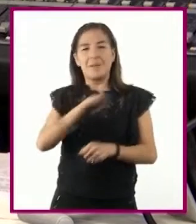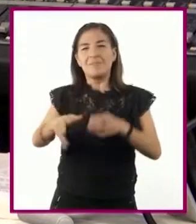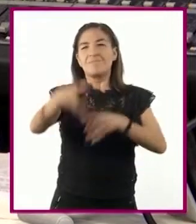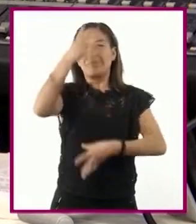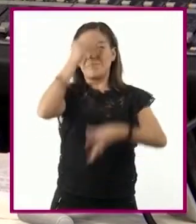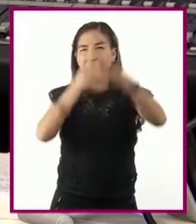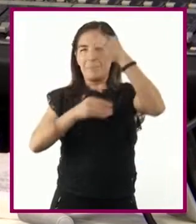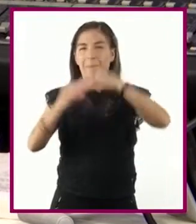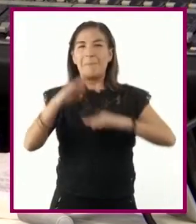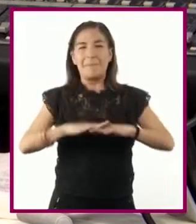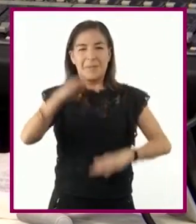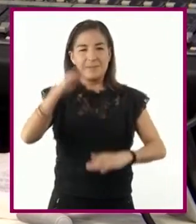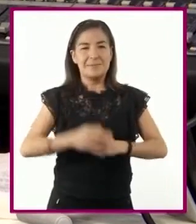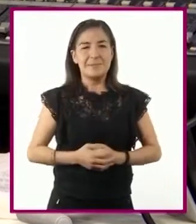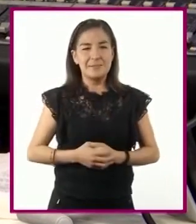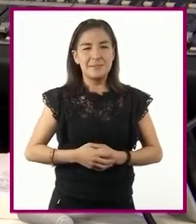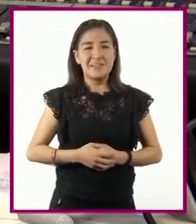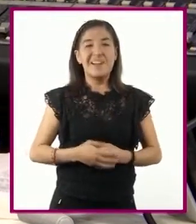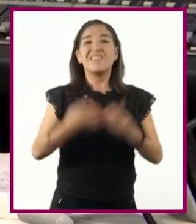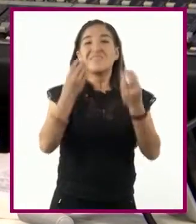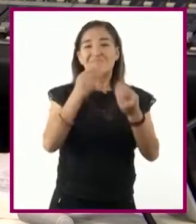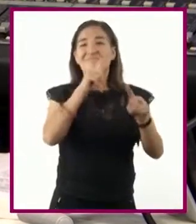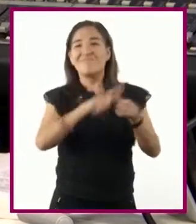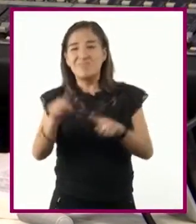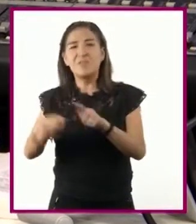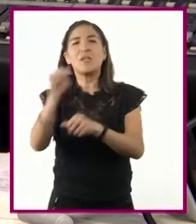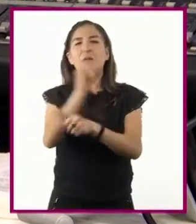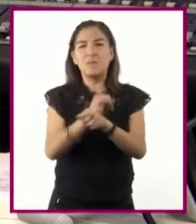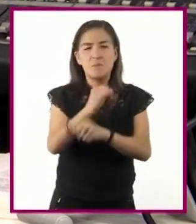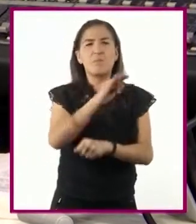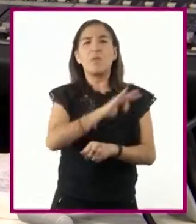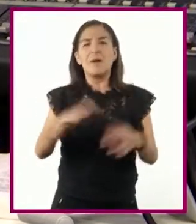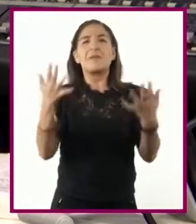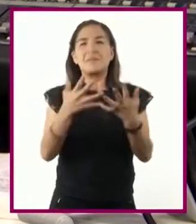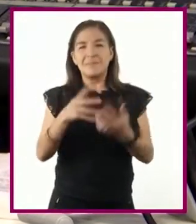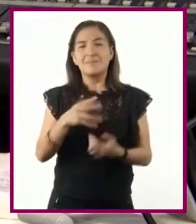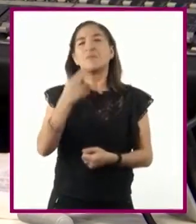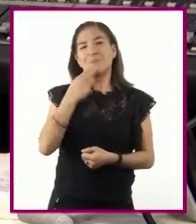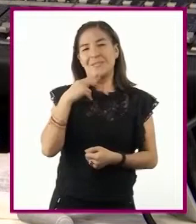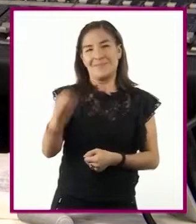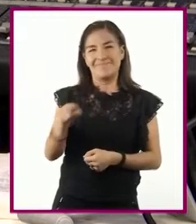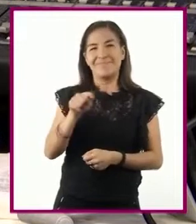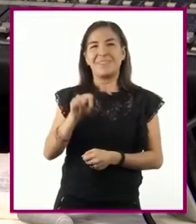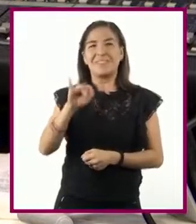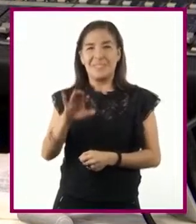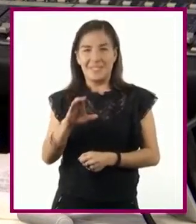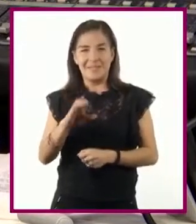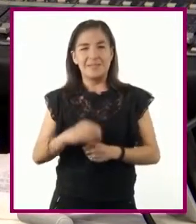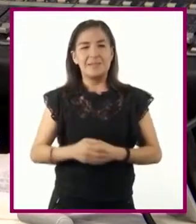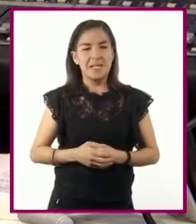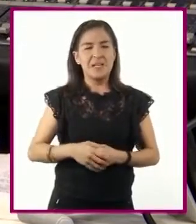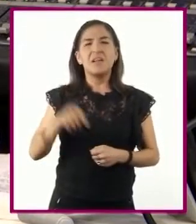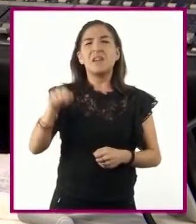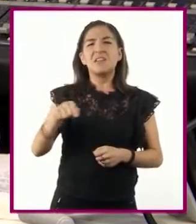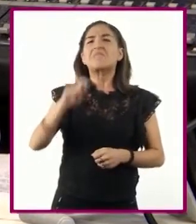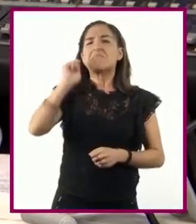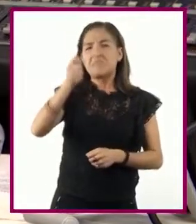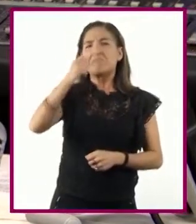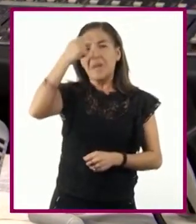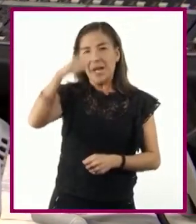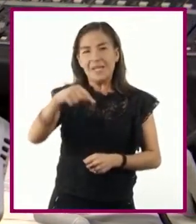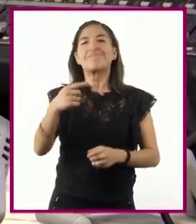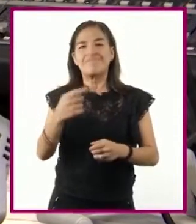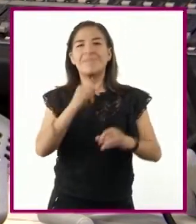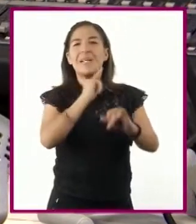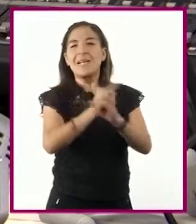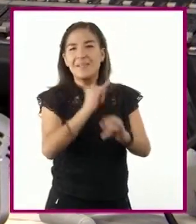conocimiento. Muchas investigaciones se pueden realizar utilizando las TIC. Las TIC son herramientas digitales